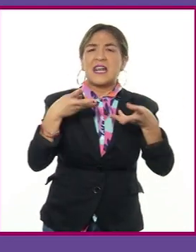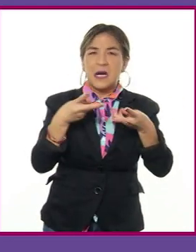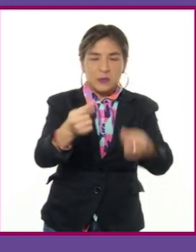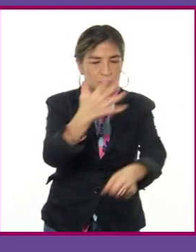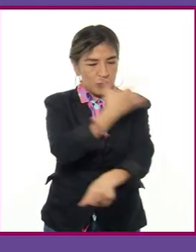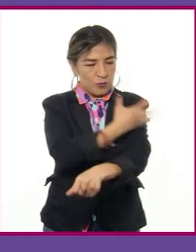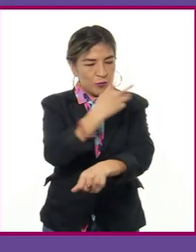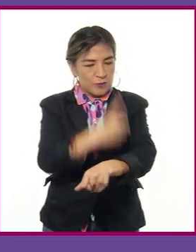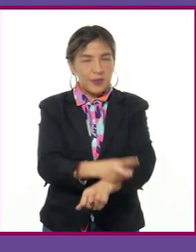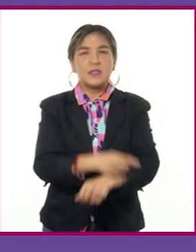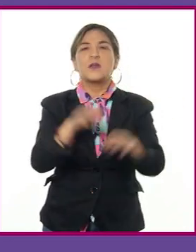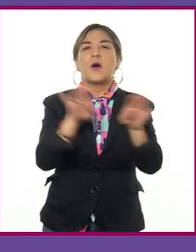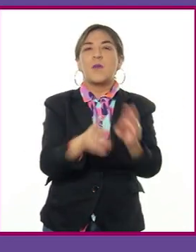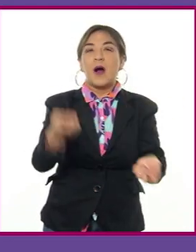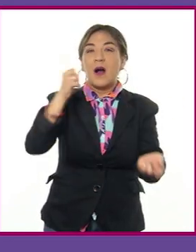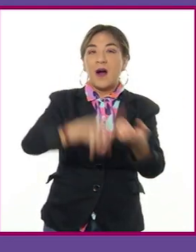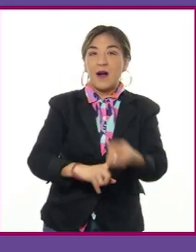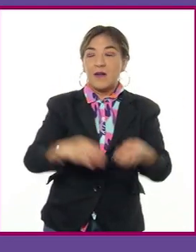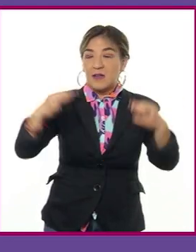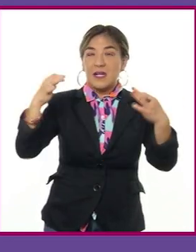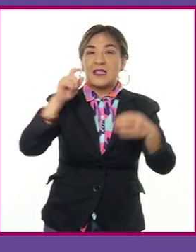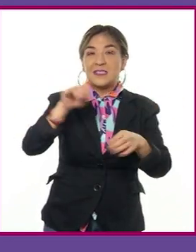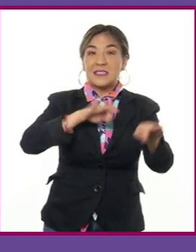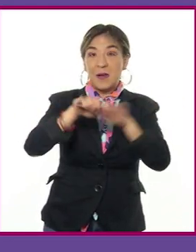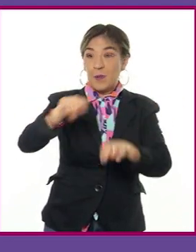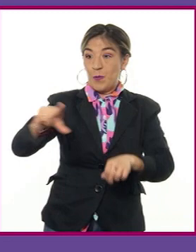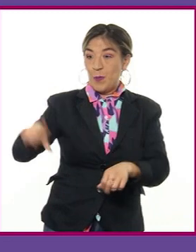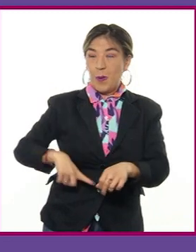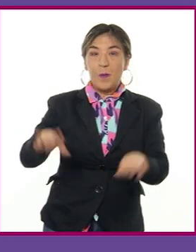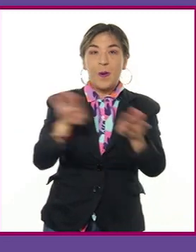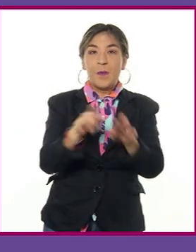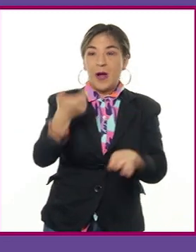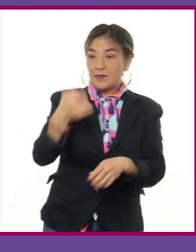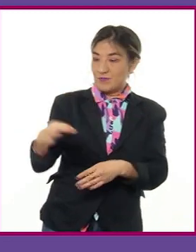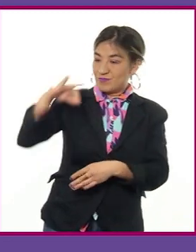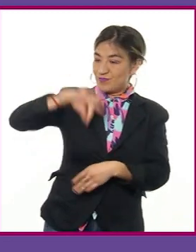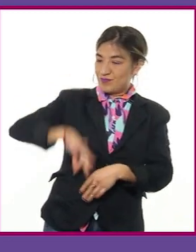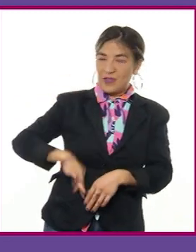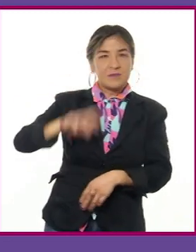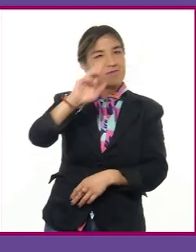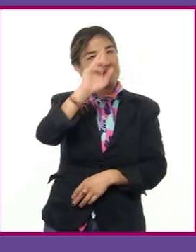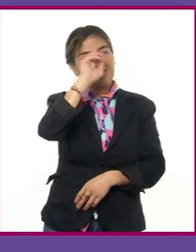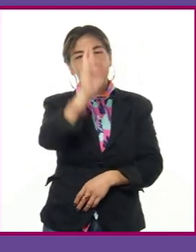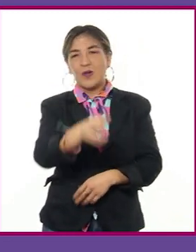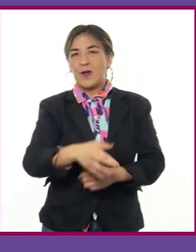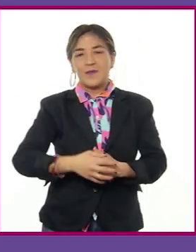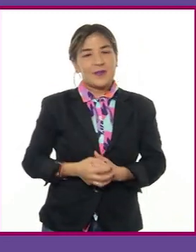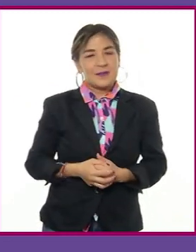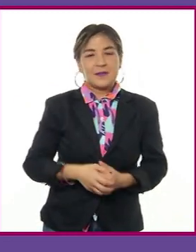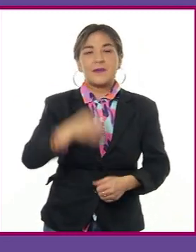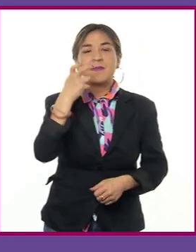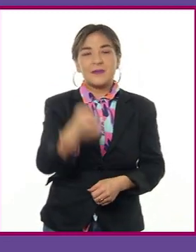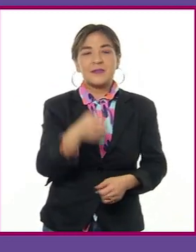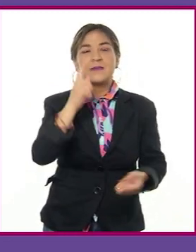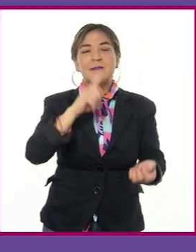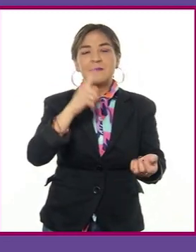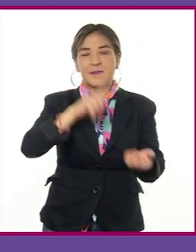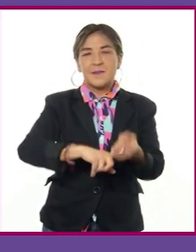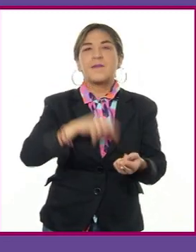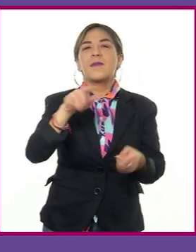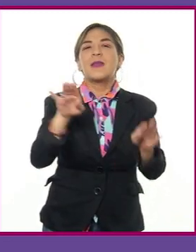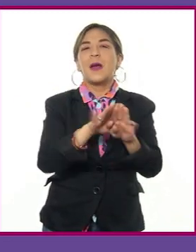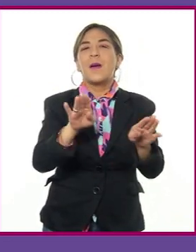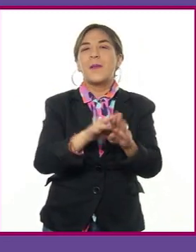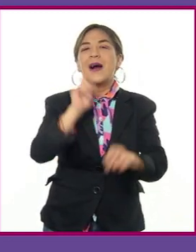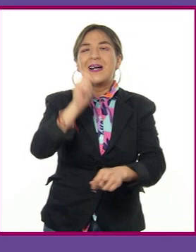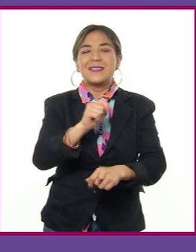se enriquezca con el puesto público, producto muchas veces del